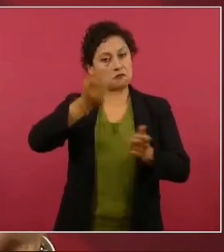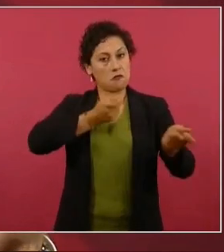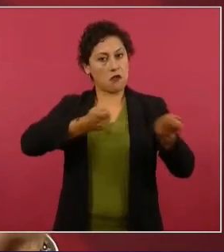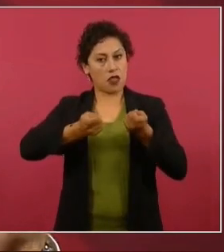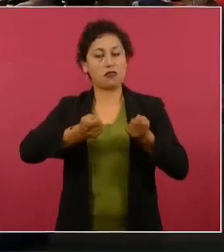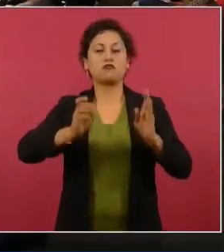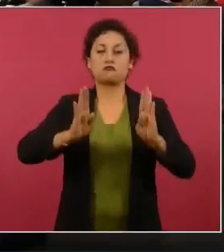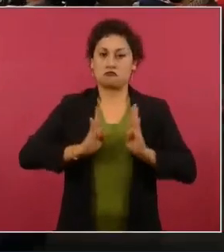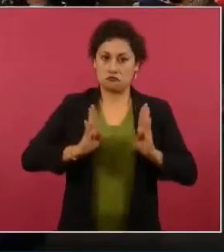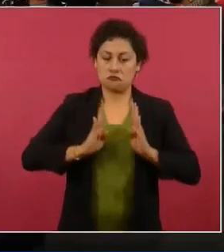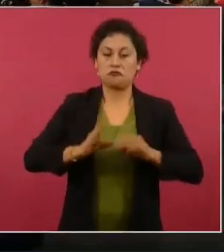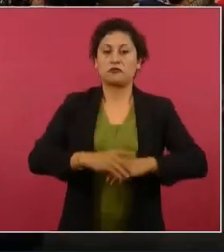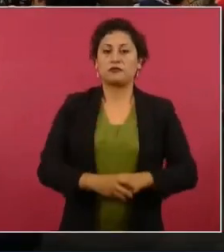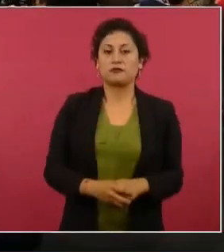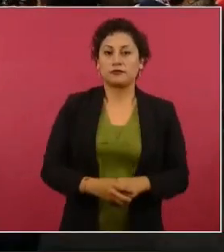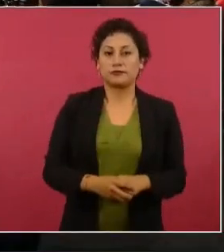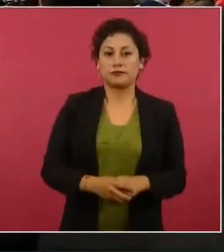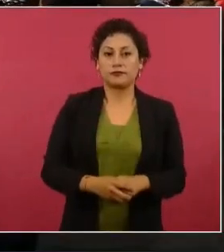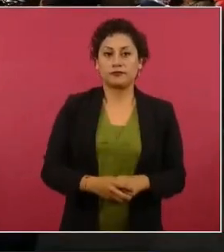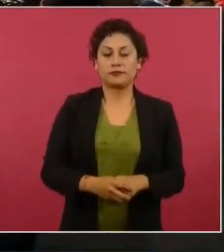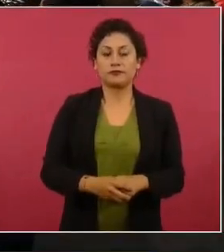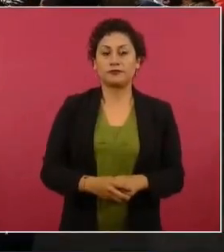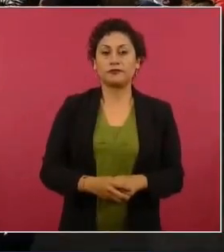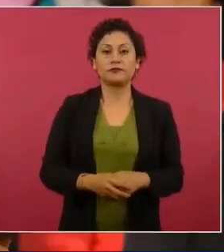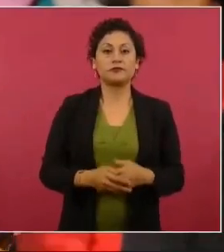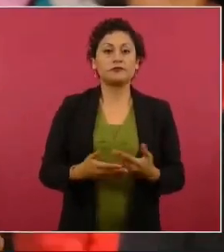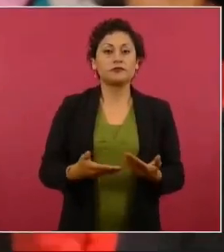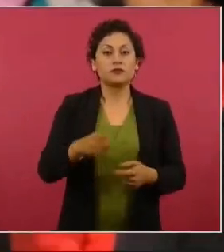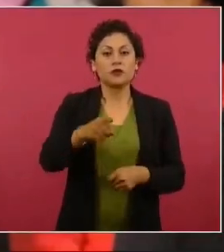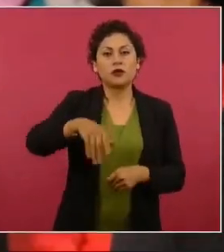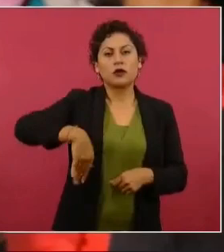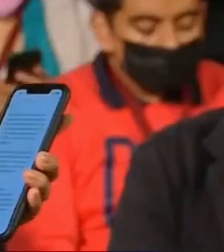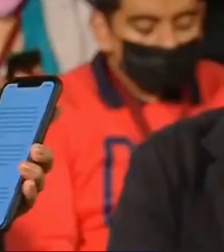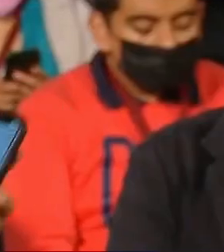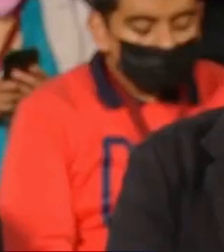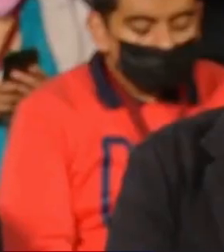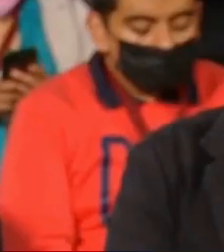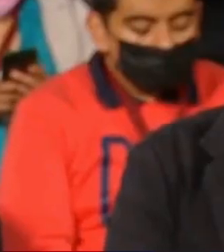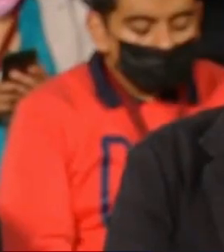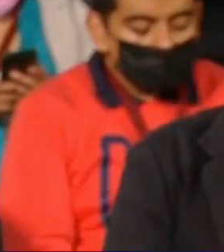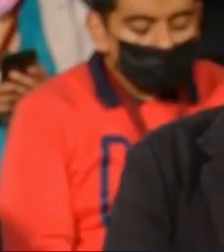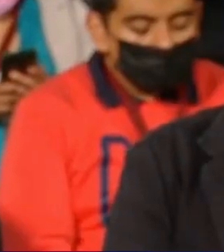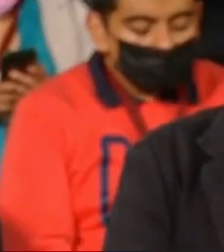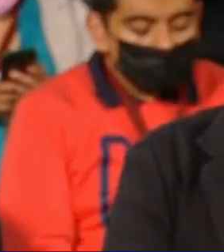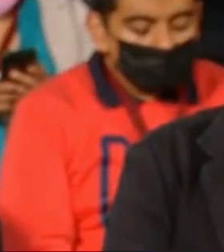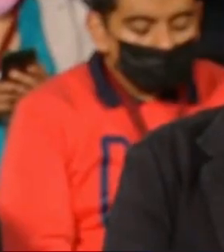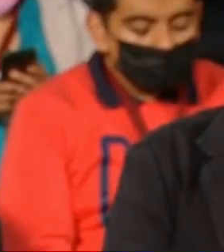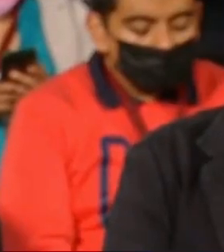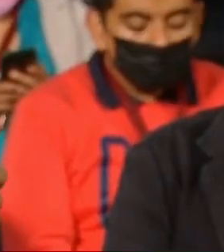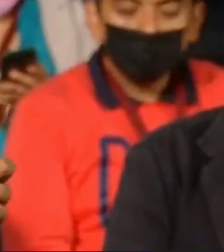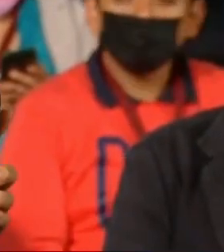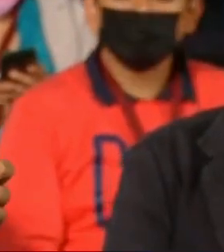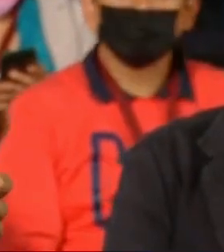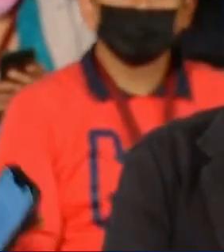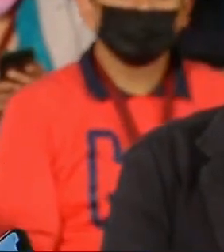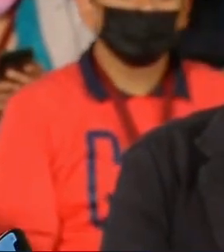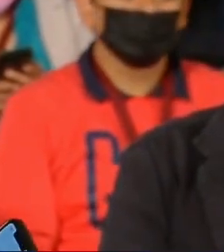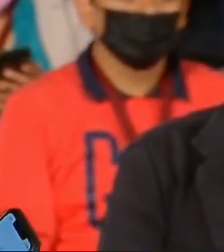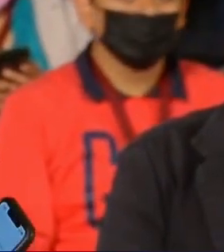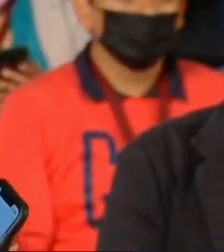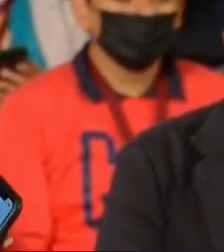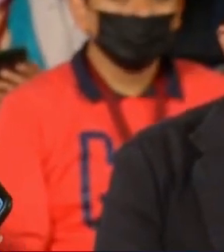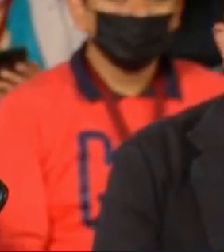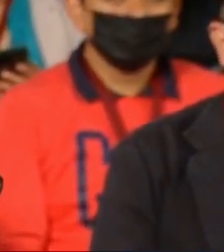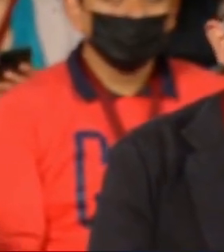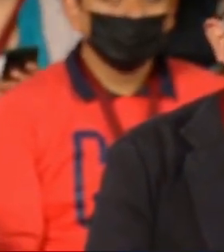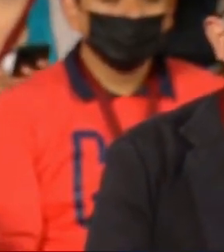militar. Por cierto, de lo que mencionaba de que queden en las calles, esta iniciativa que ayer de hecho le comentaba a mi compañero Jorge, del PRI,